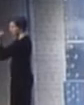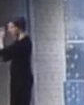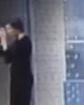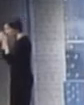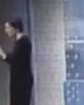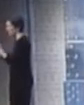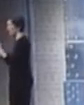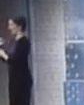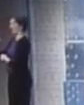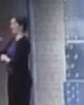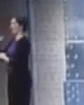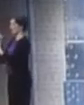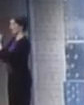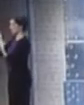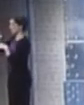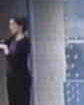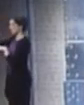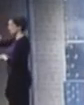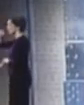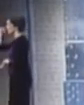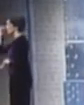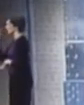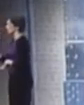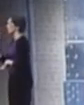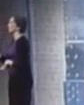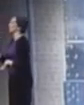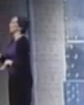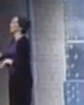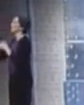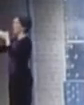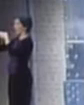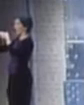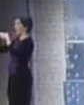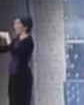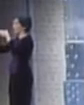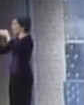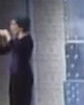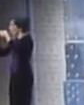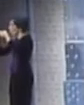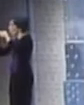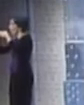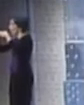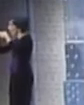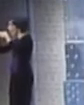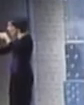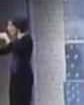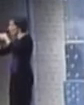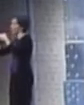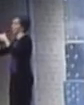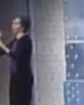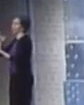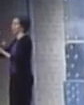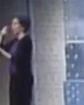donde realmente se prenden los foquitos mientras estamos aprendiendo. Se han hecho experimentos desde con